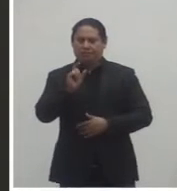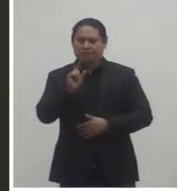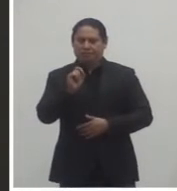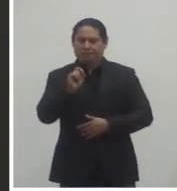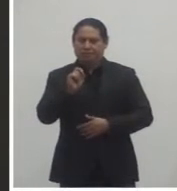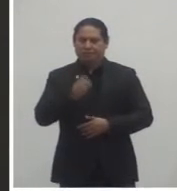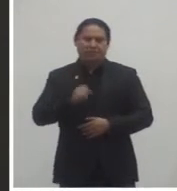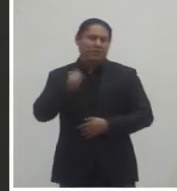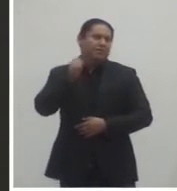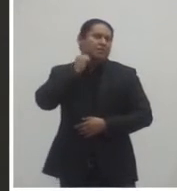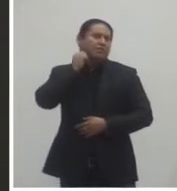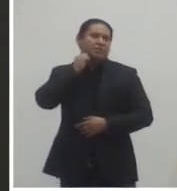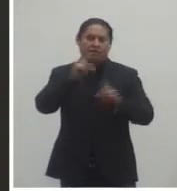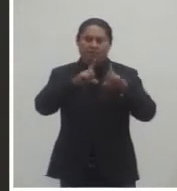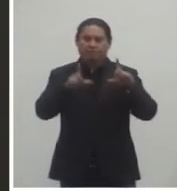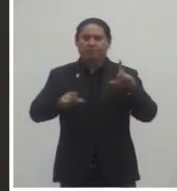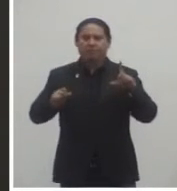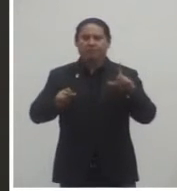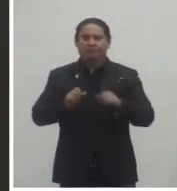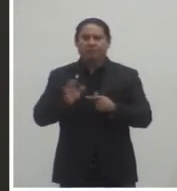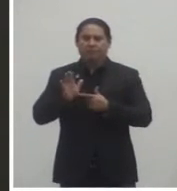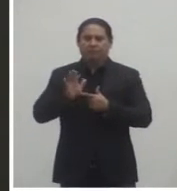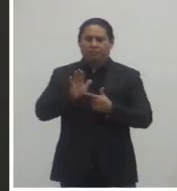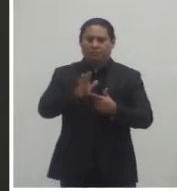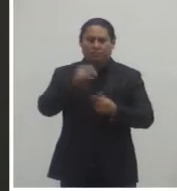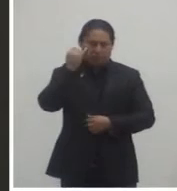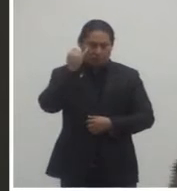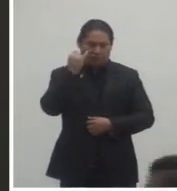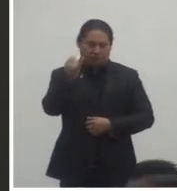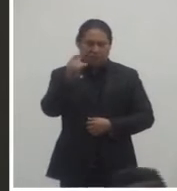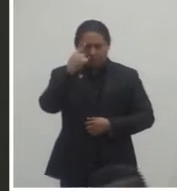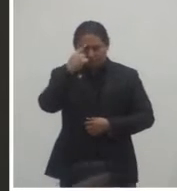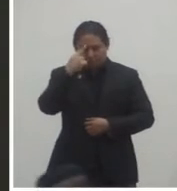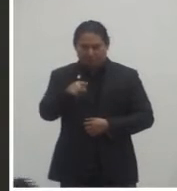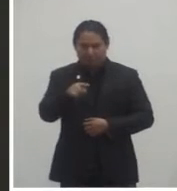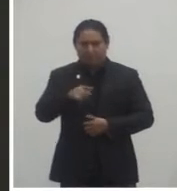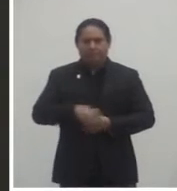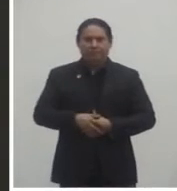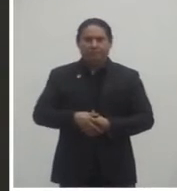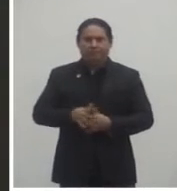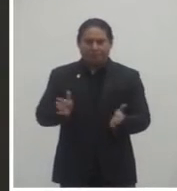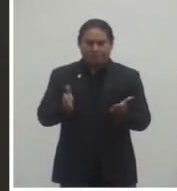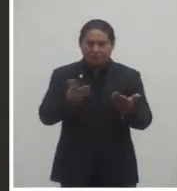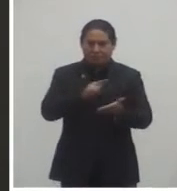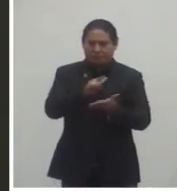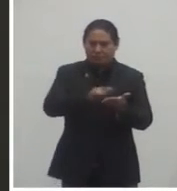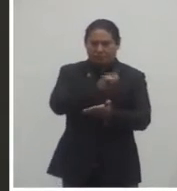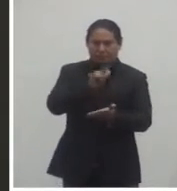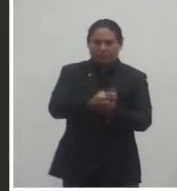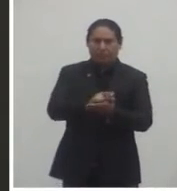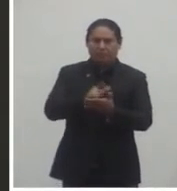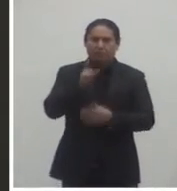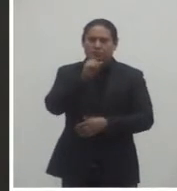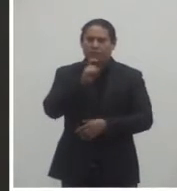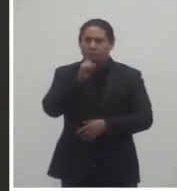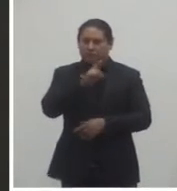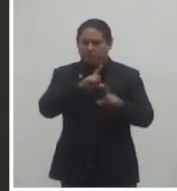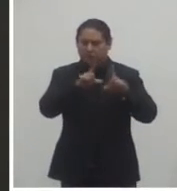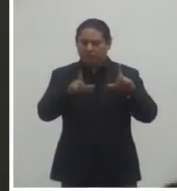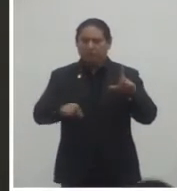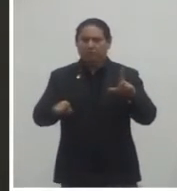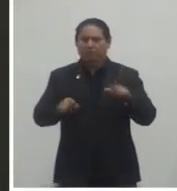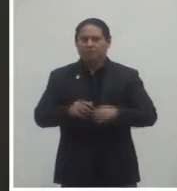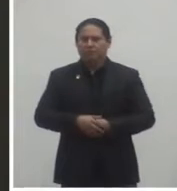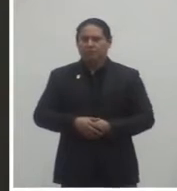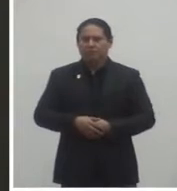el Senado de la República presentó una iniciativa para promulgar la Ley General de Aguas